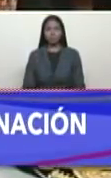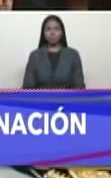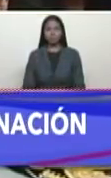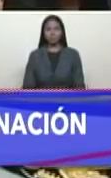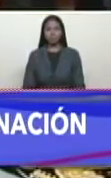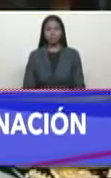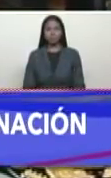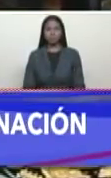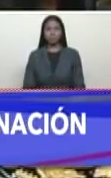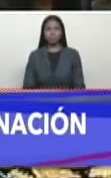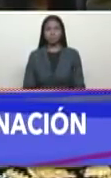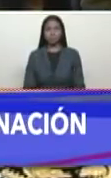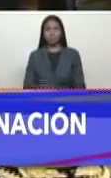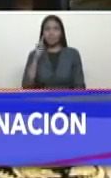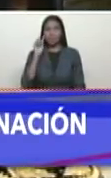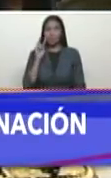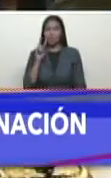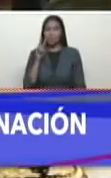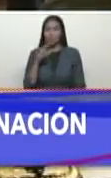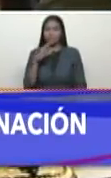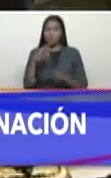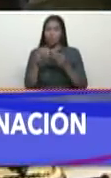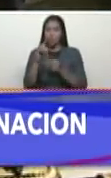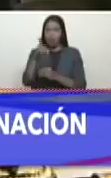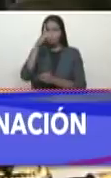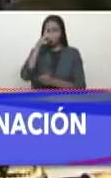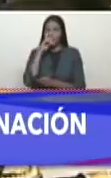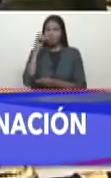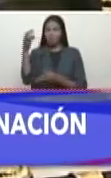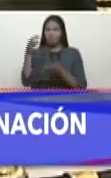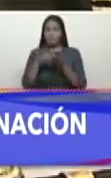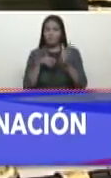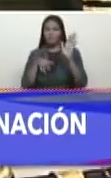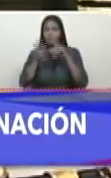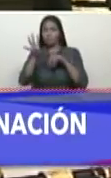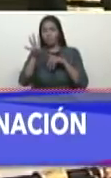tengo que recalcar de esta etapa de este año 2019